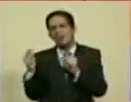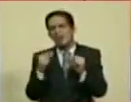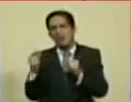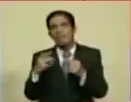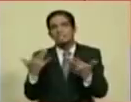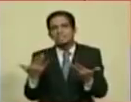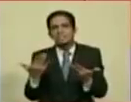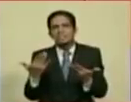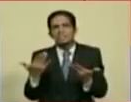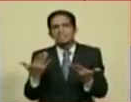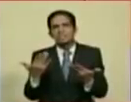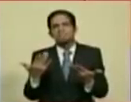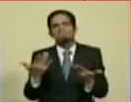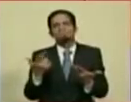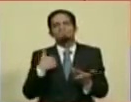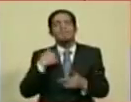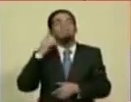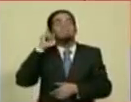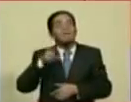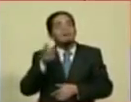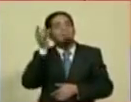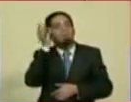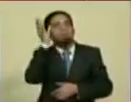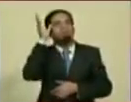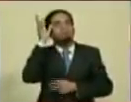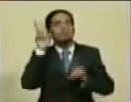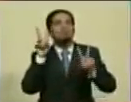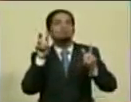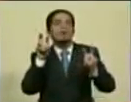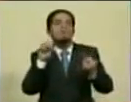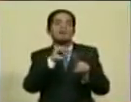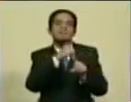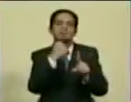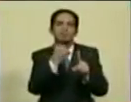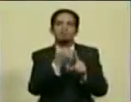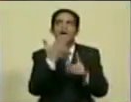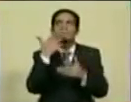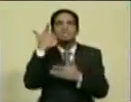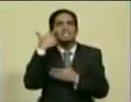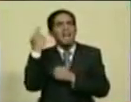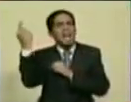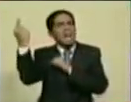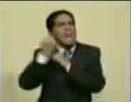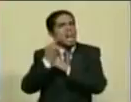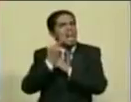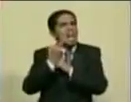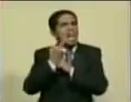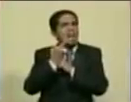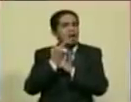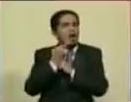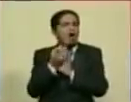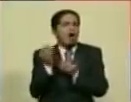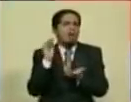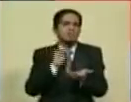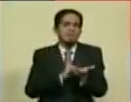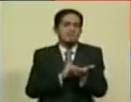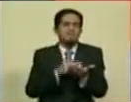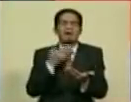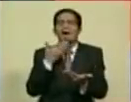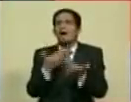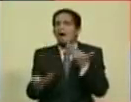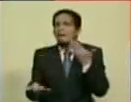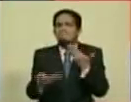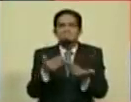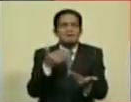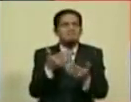generar nuevas condiciones, inclusive en medio de esta agresión. A pesar de la guerra económica,